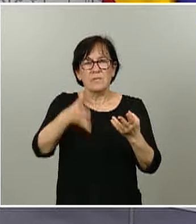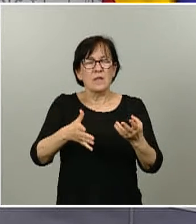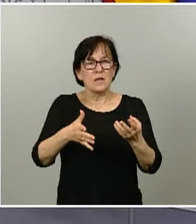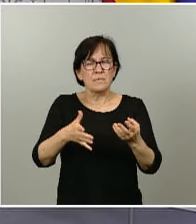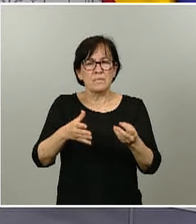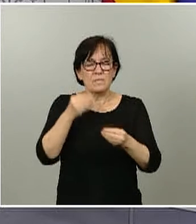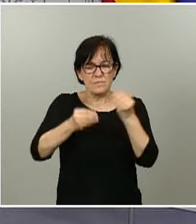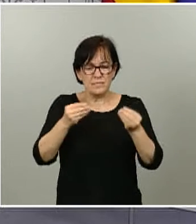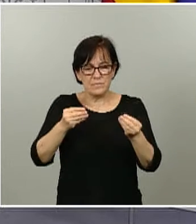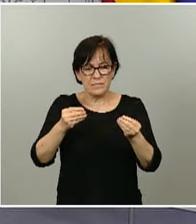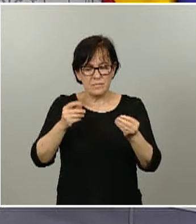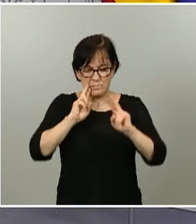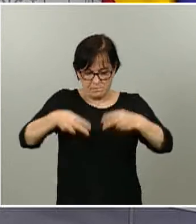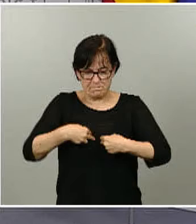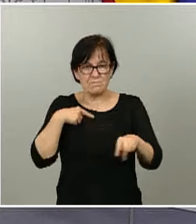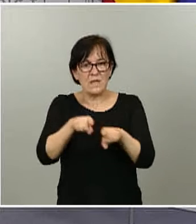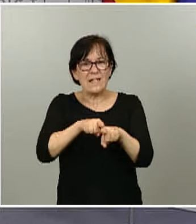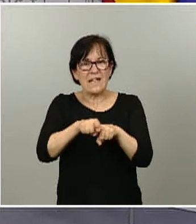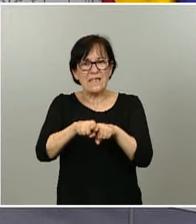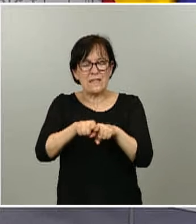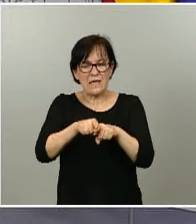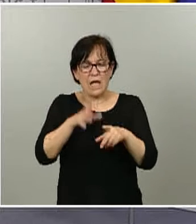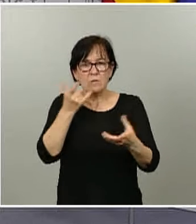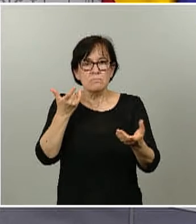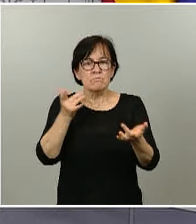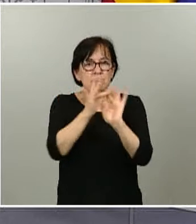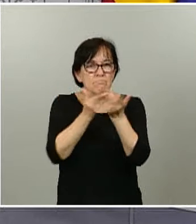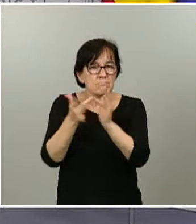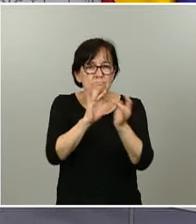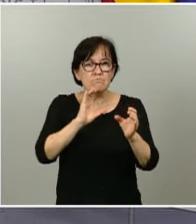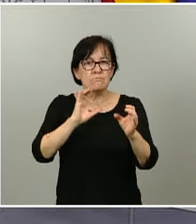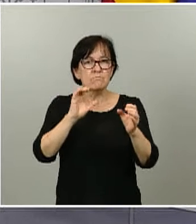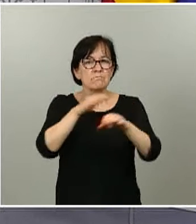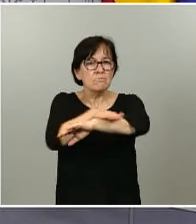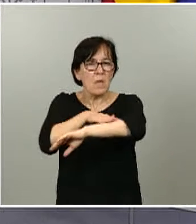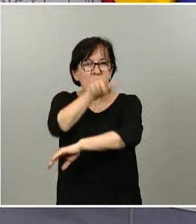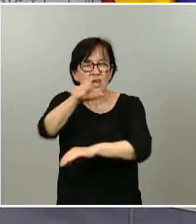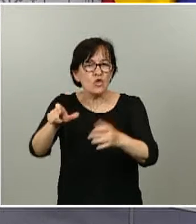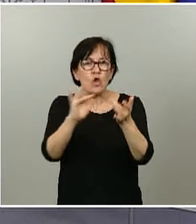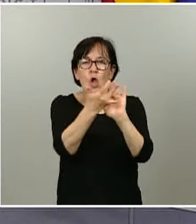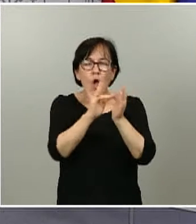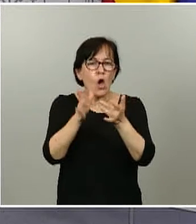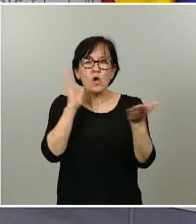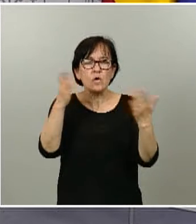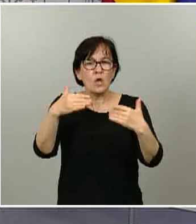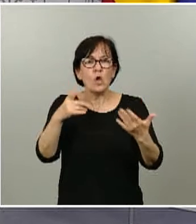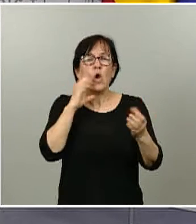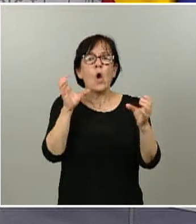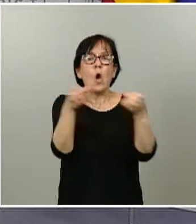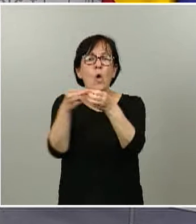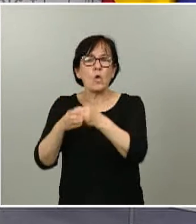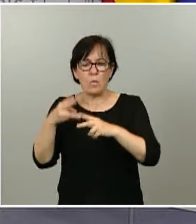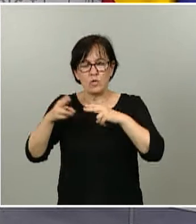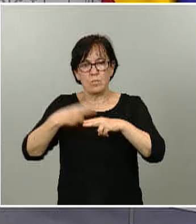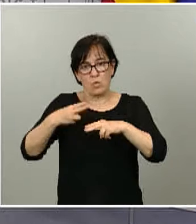ejercicio de autocrítica, si ha faltado comunicación entre los ministros o comunicación con los grupos parlamentarios del Partido